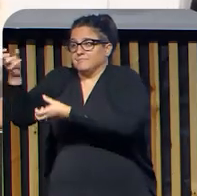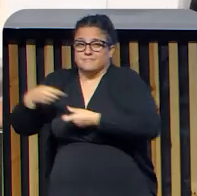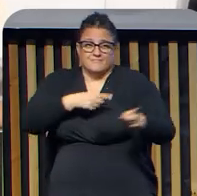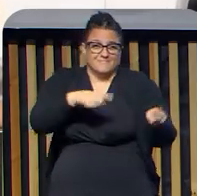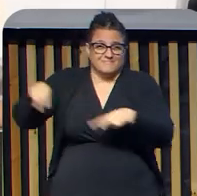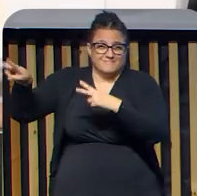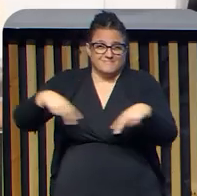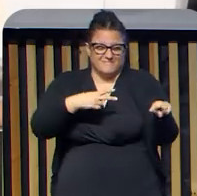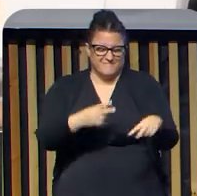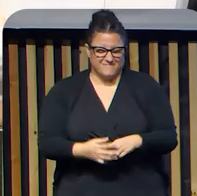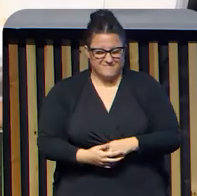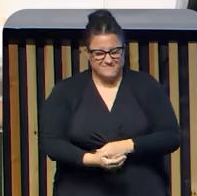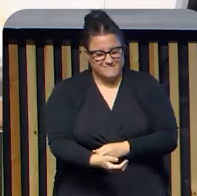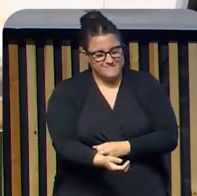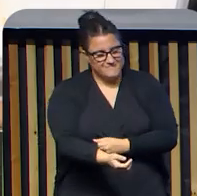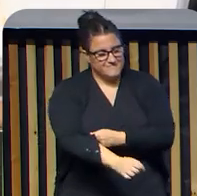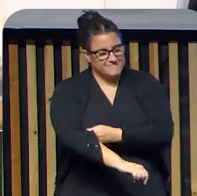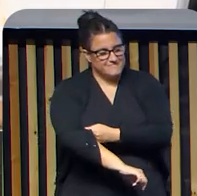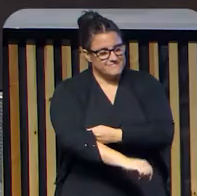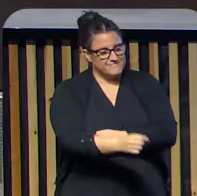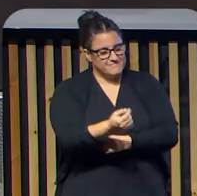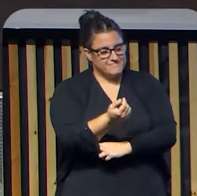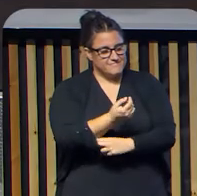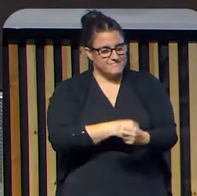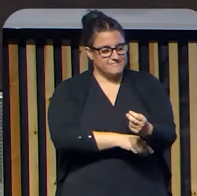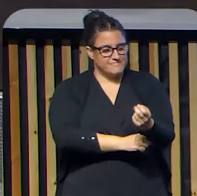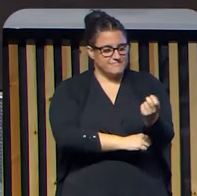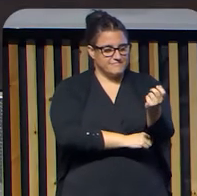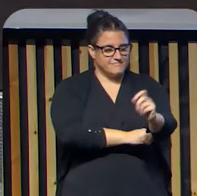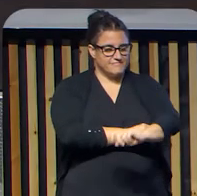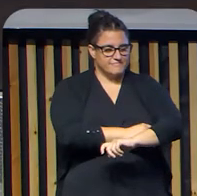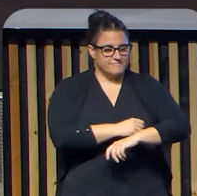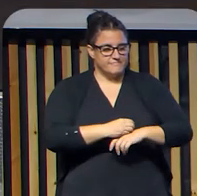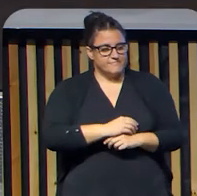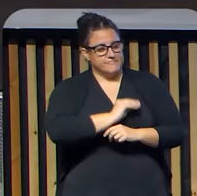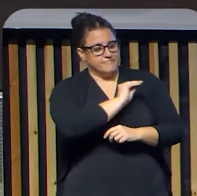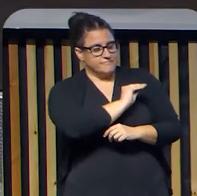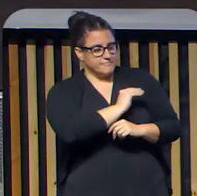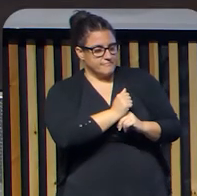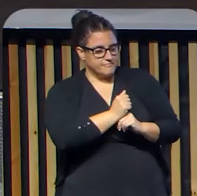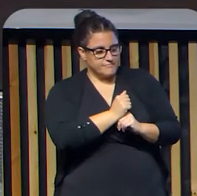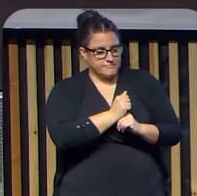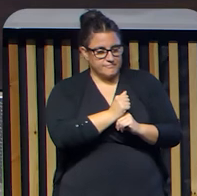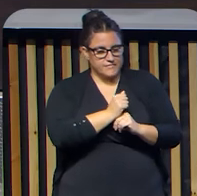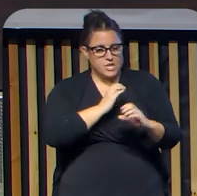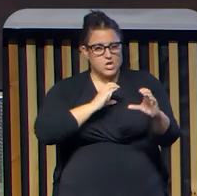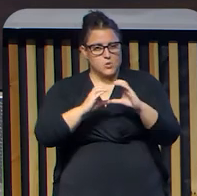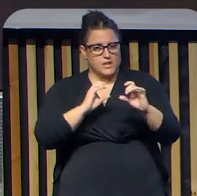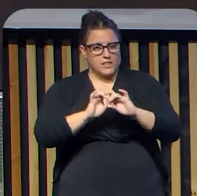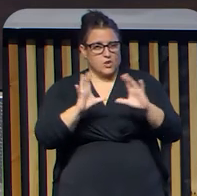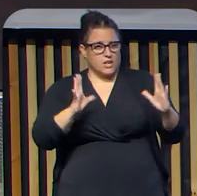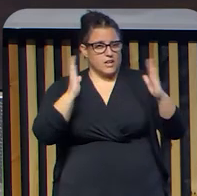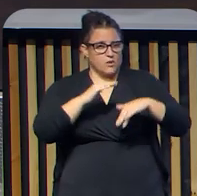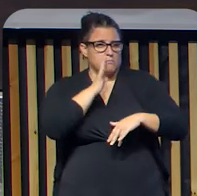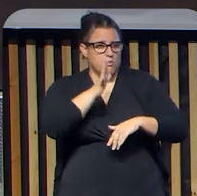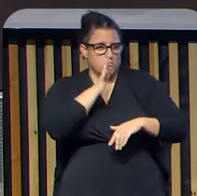llevan a que a que no se produzca la comunicación Clara tú hablas También de la tradición de algunos países tradición democrática que hay